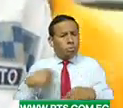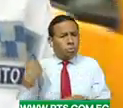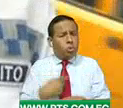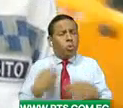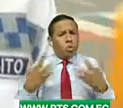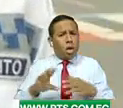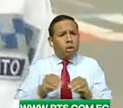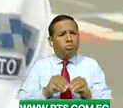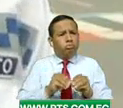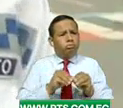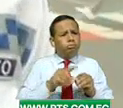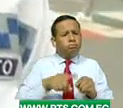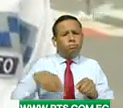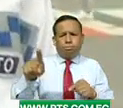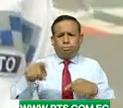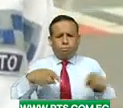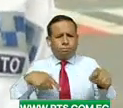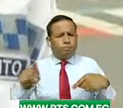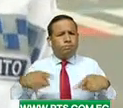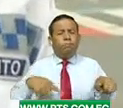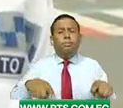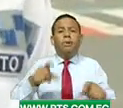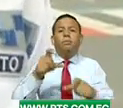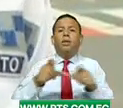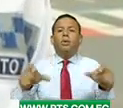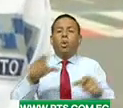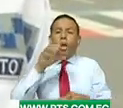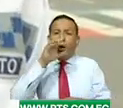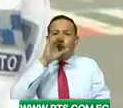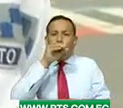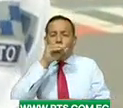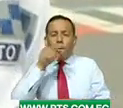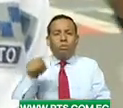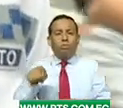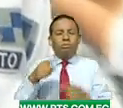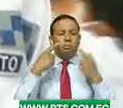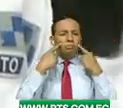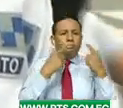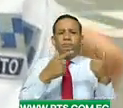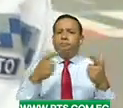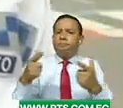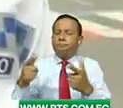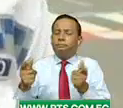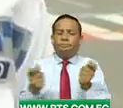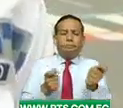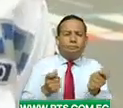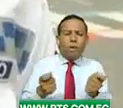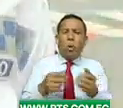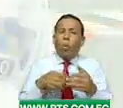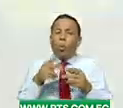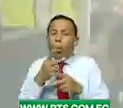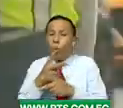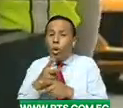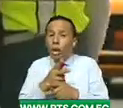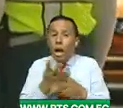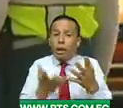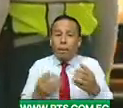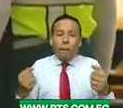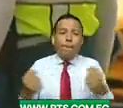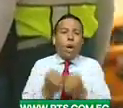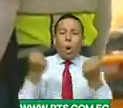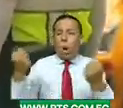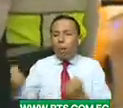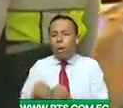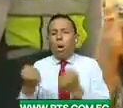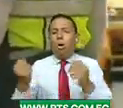comerciales, hemos duplicado el personal para que haya el control y más que todo, pues, evitar accidentes. Y en este incremento